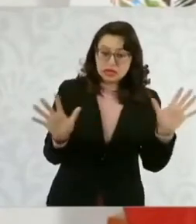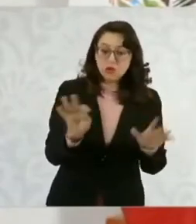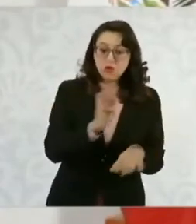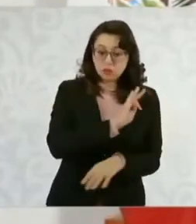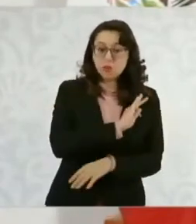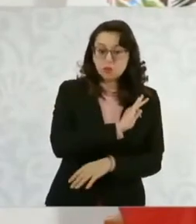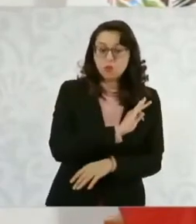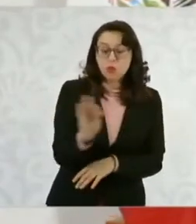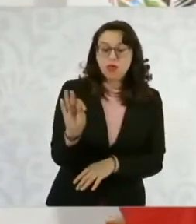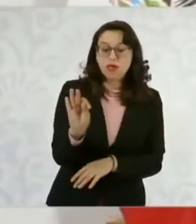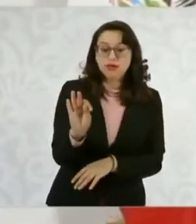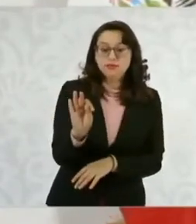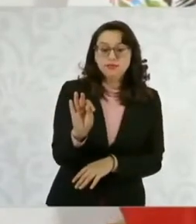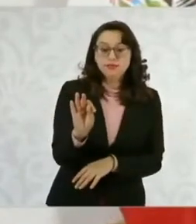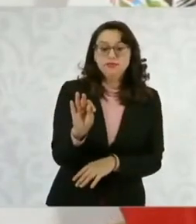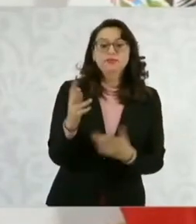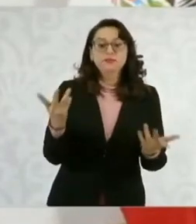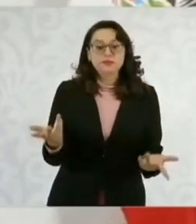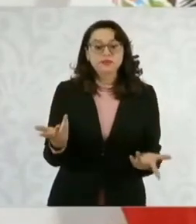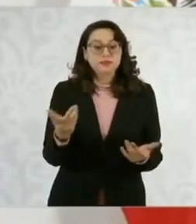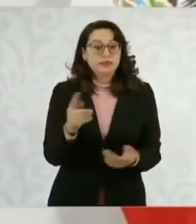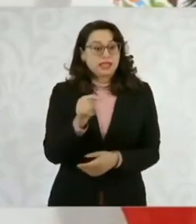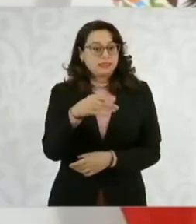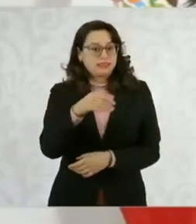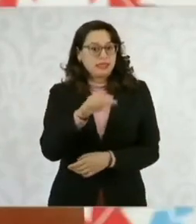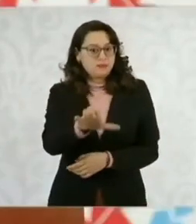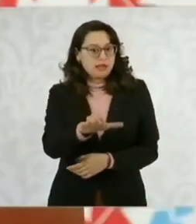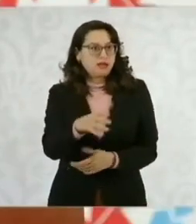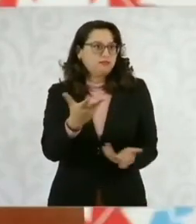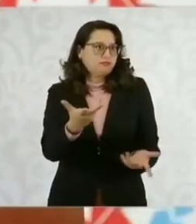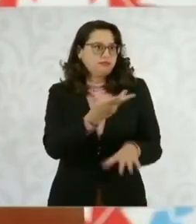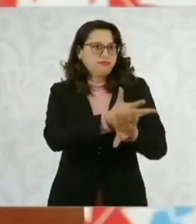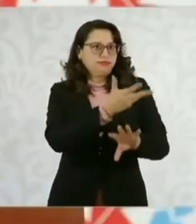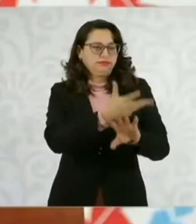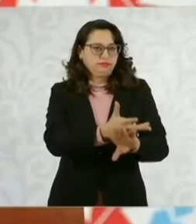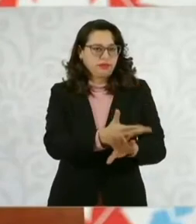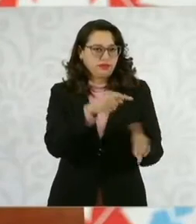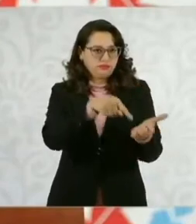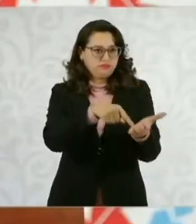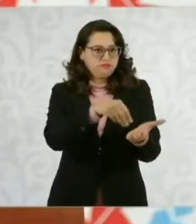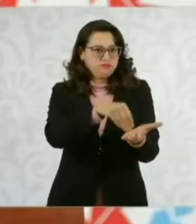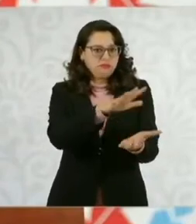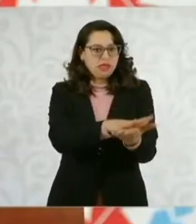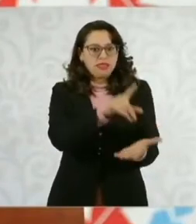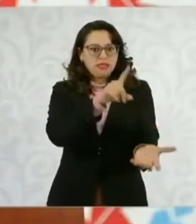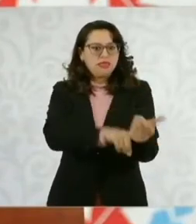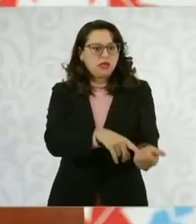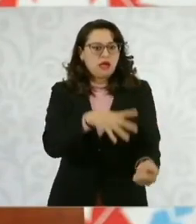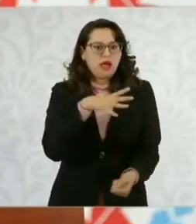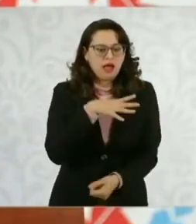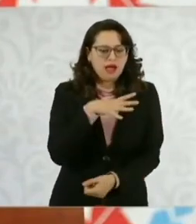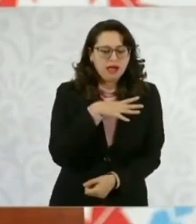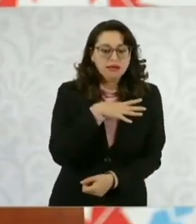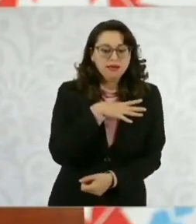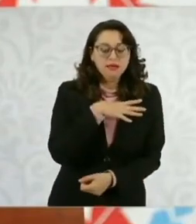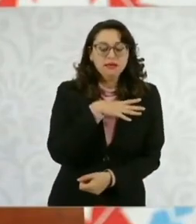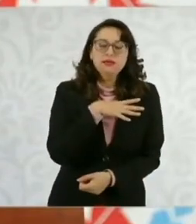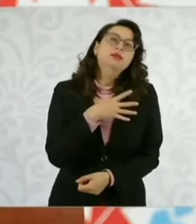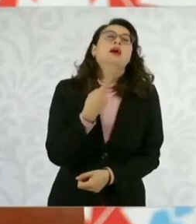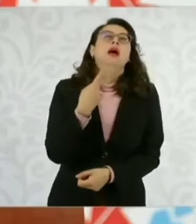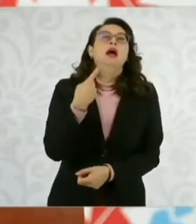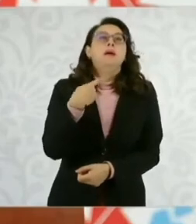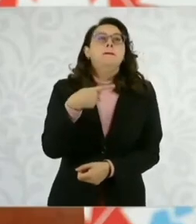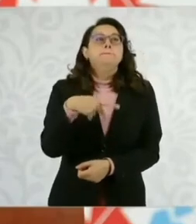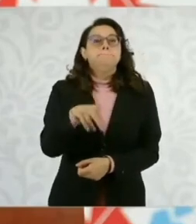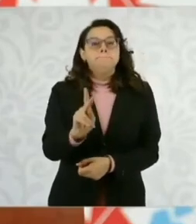y particularmente la defensa del tratado con Estados Unidos. Es decir, es un modelo económico